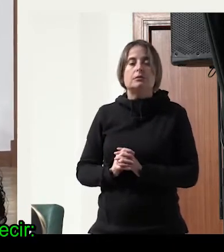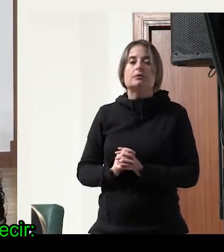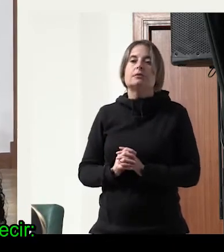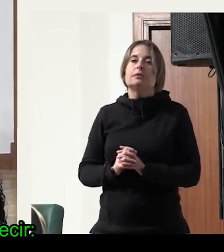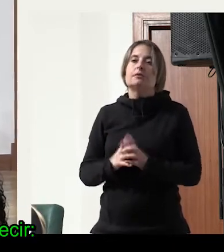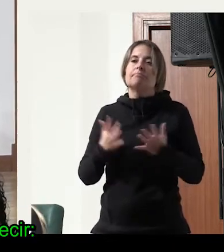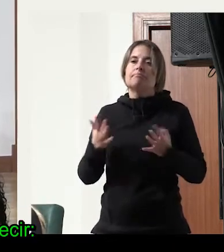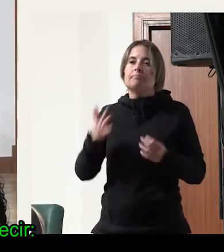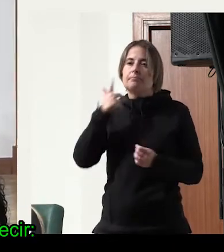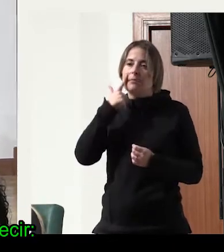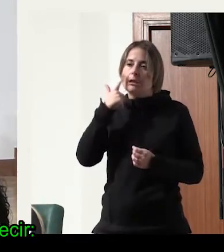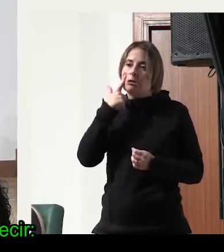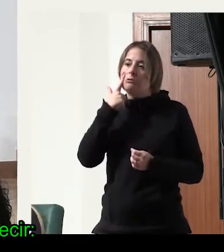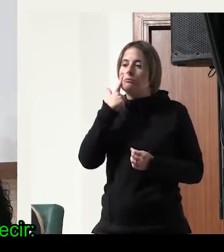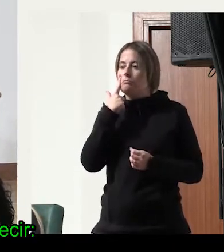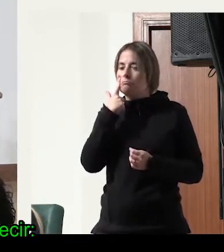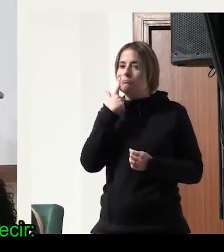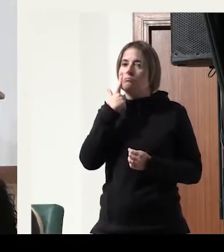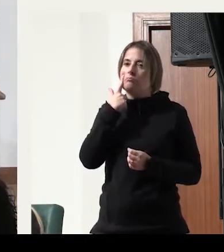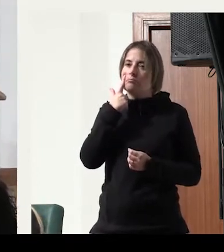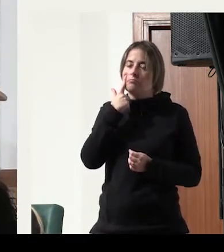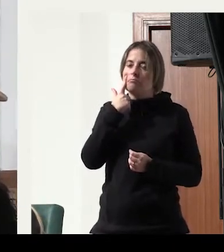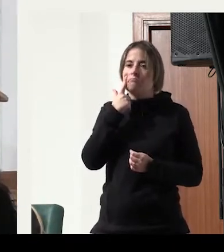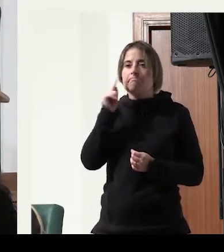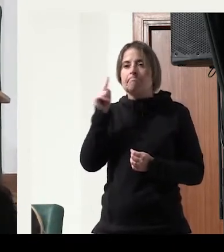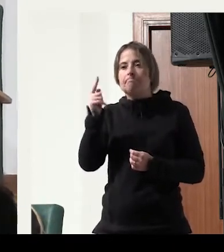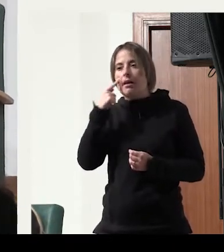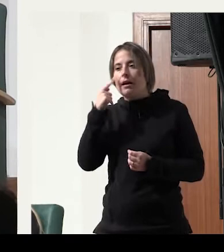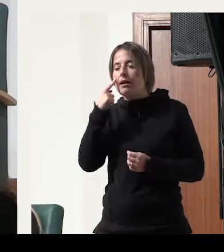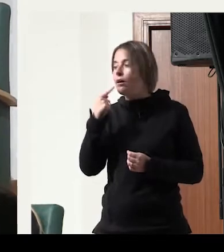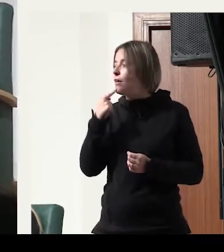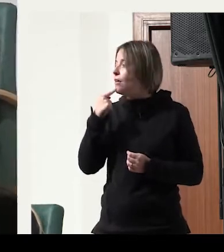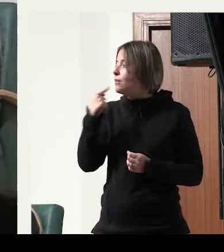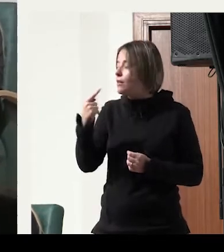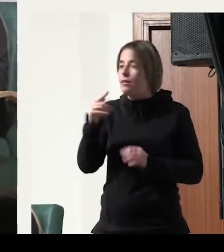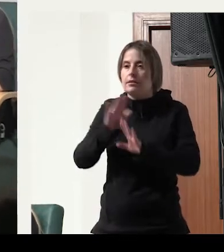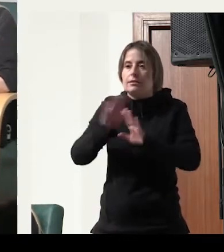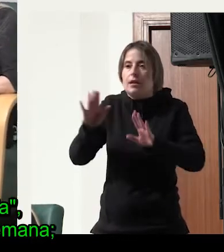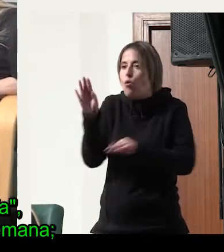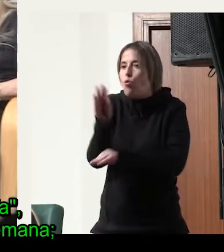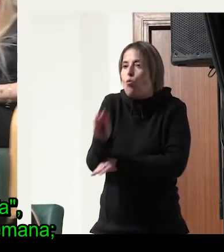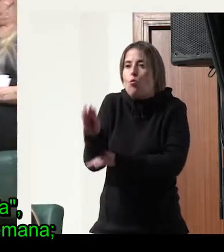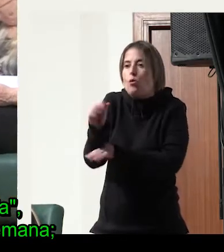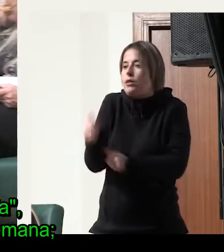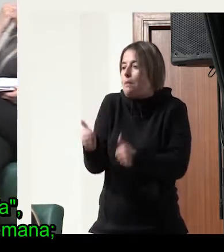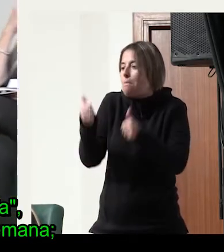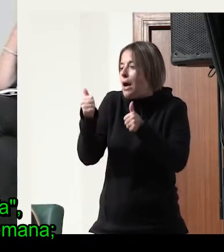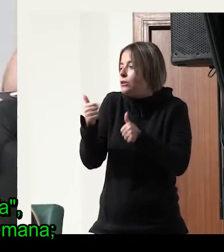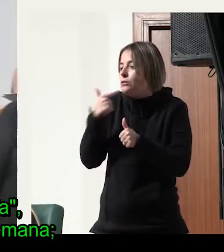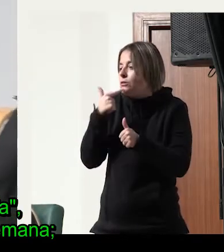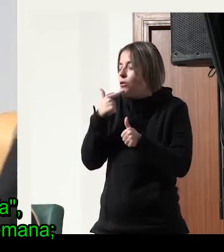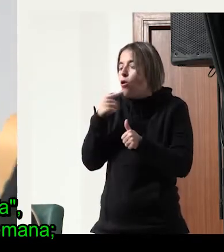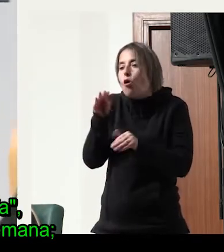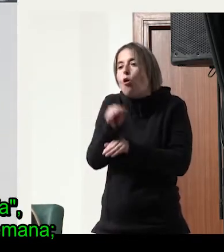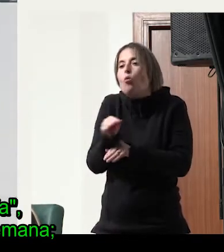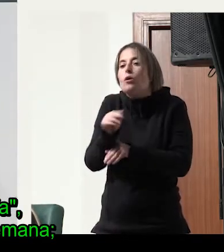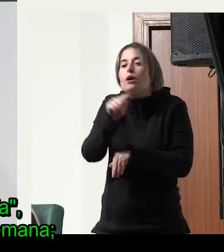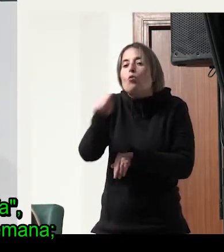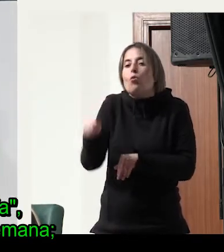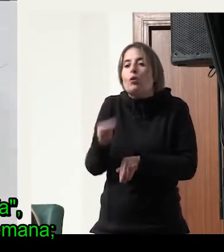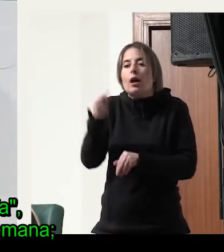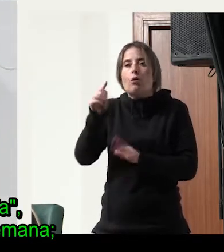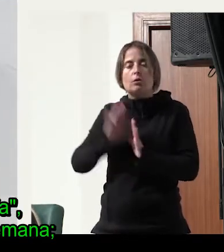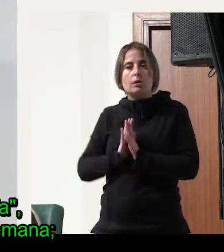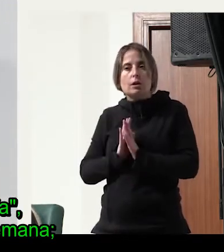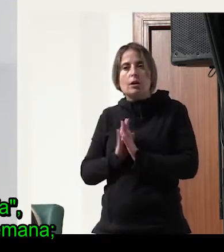sí, desde luego, pues en algún momento habrá que decir, pues hasta aquí he cuidado y ya no voy a cuidar más. O voy a cuidar una hora al día, o voy a cuidar dos